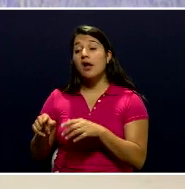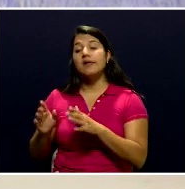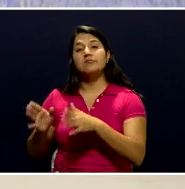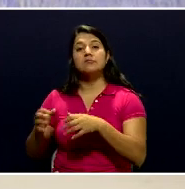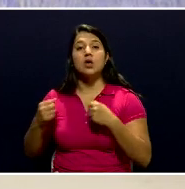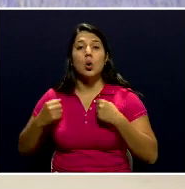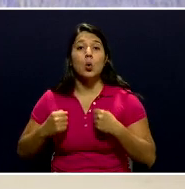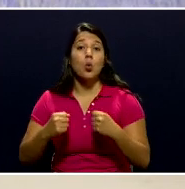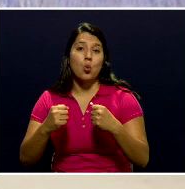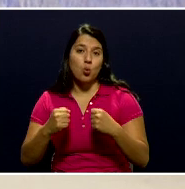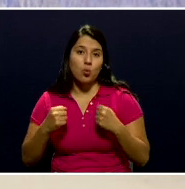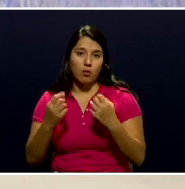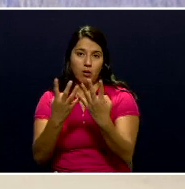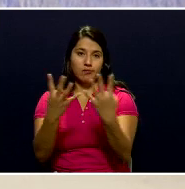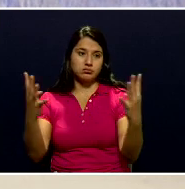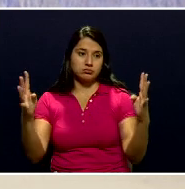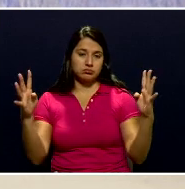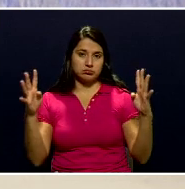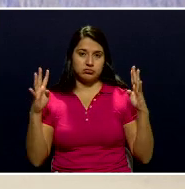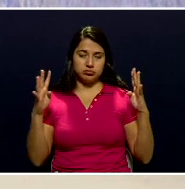columpios encerrados por una malla